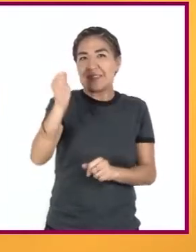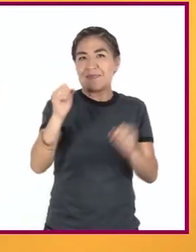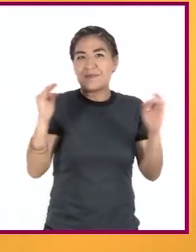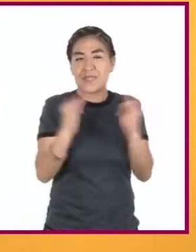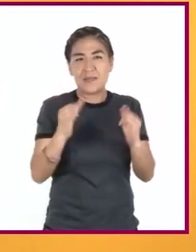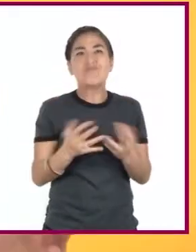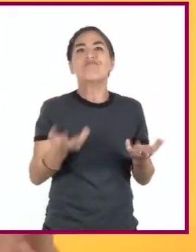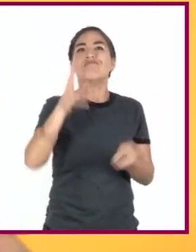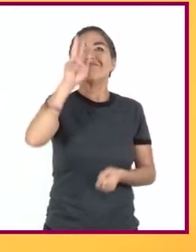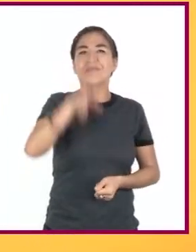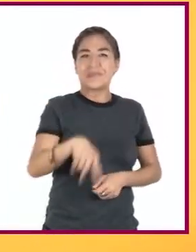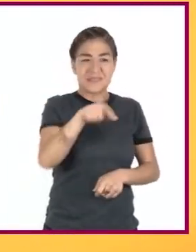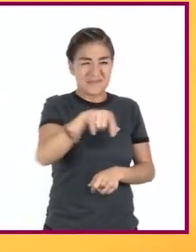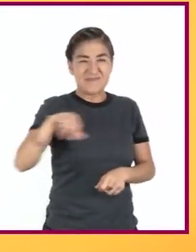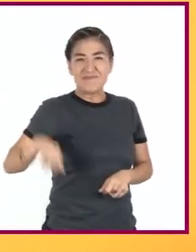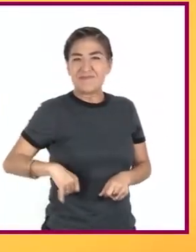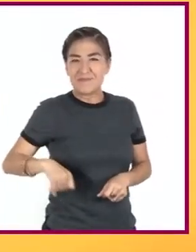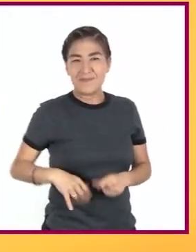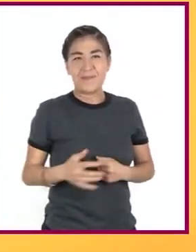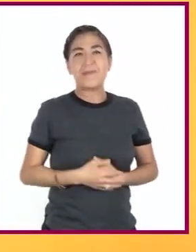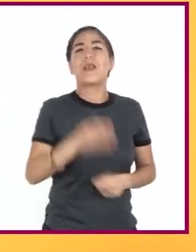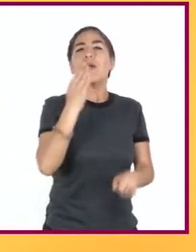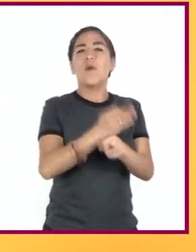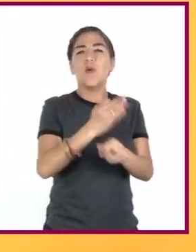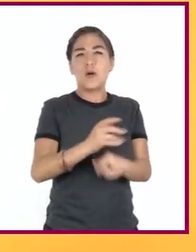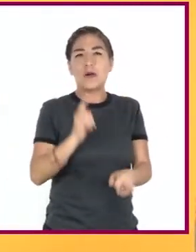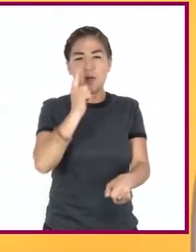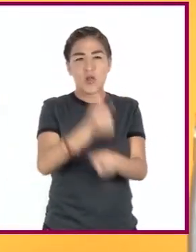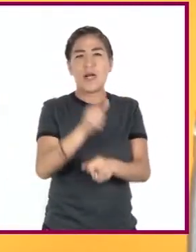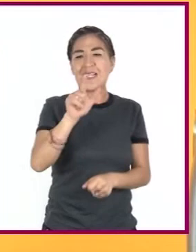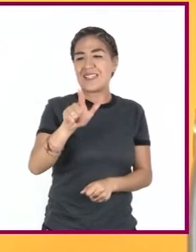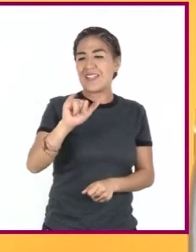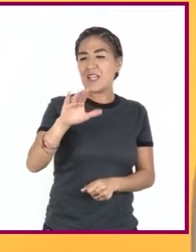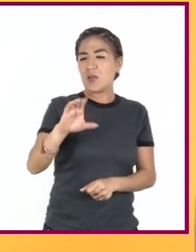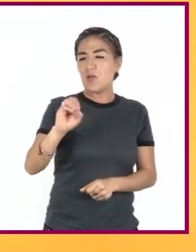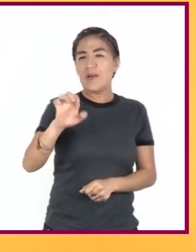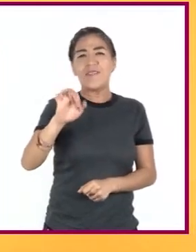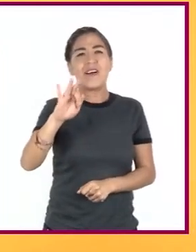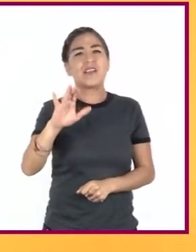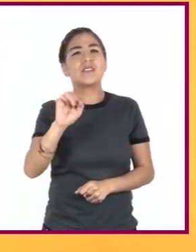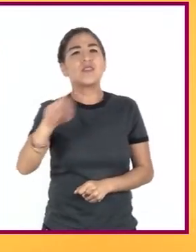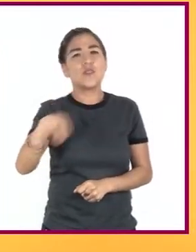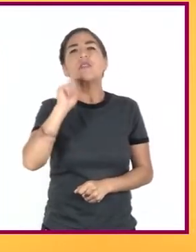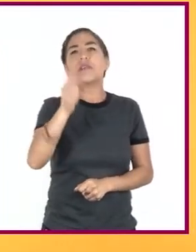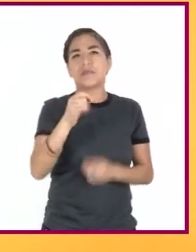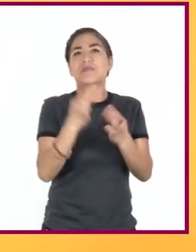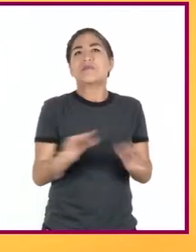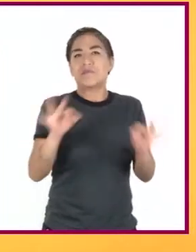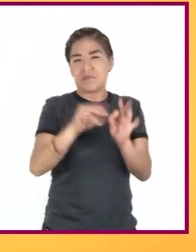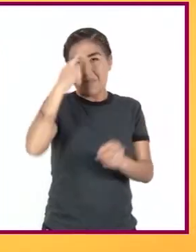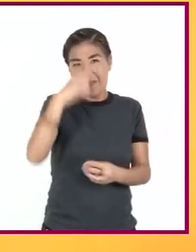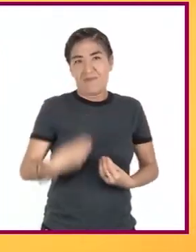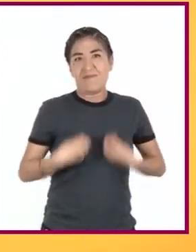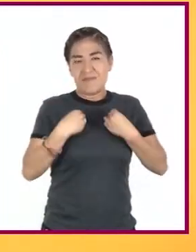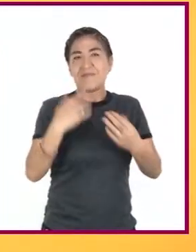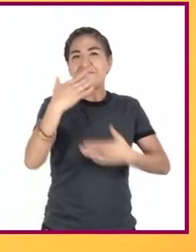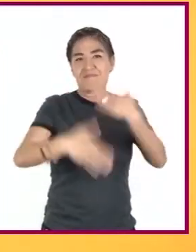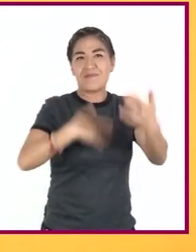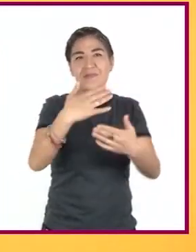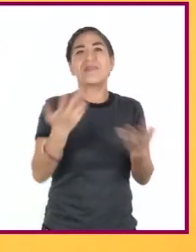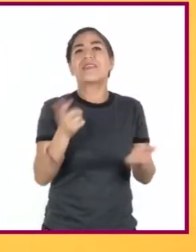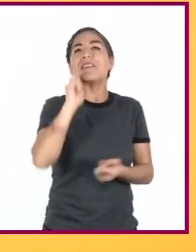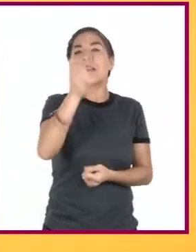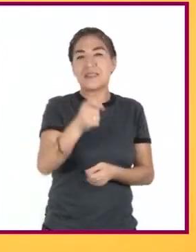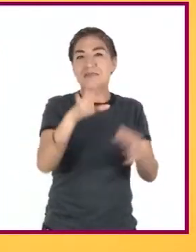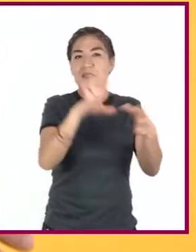bastante interesante. Mire, actualmente la licuefacción de los gases tiene gran importancia en nuestra vida cotidiana. Basta